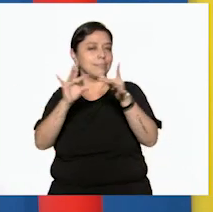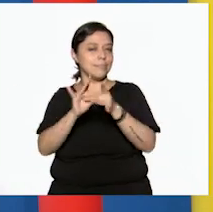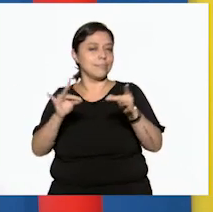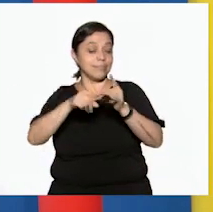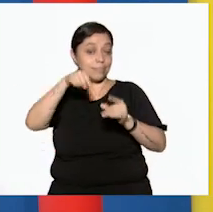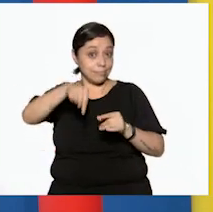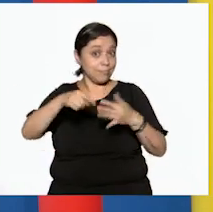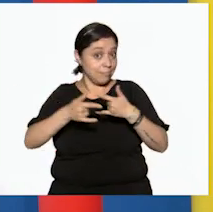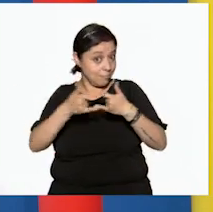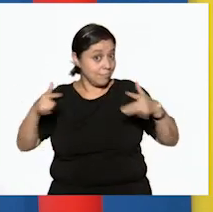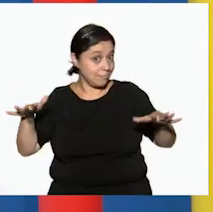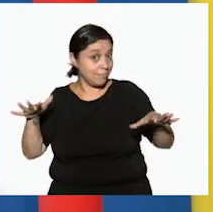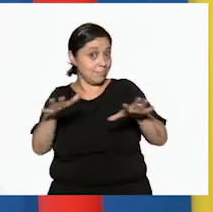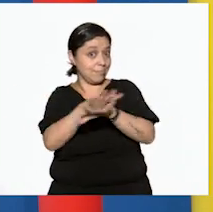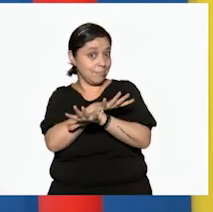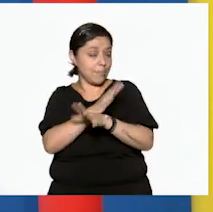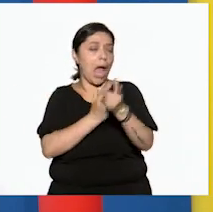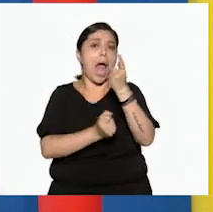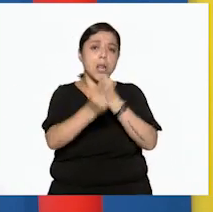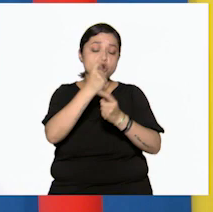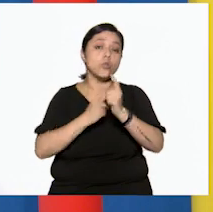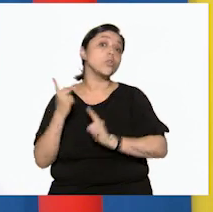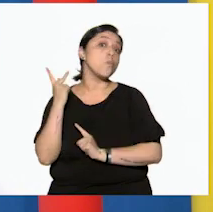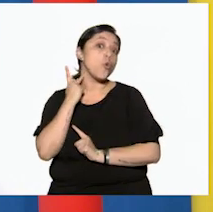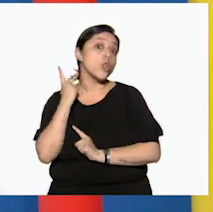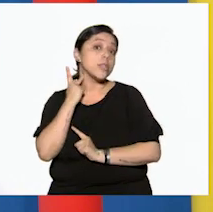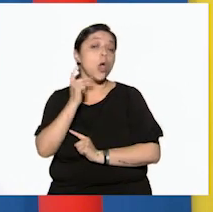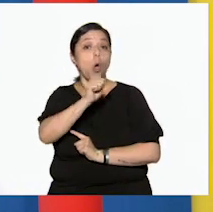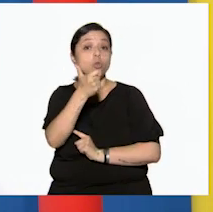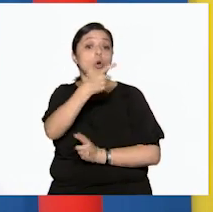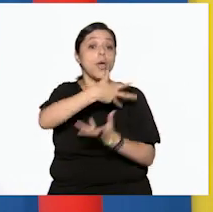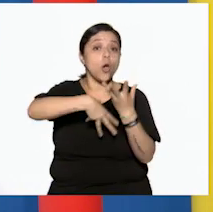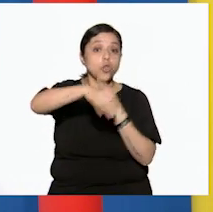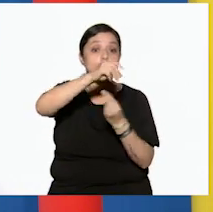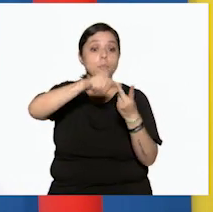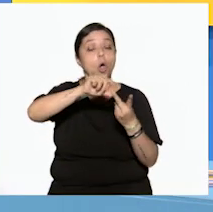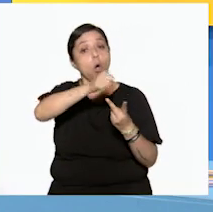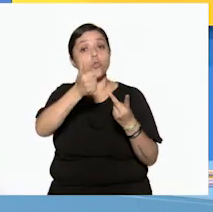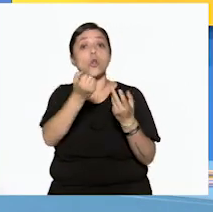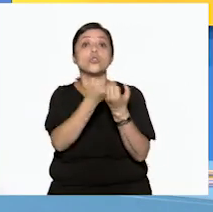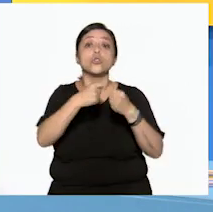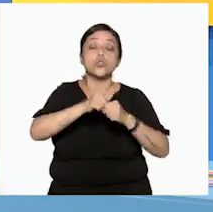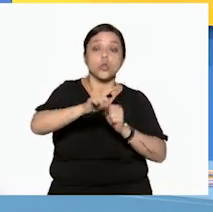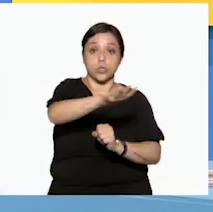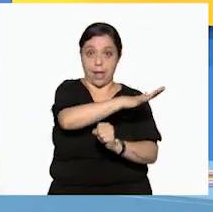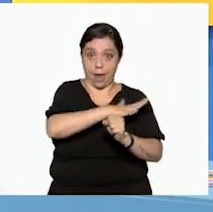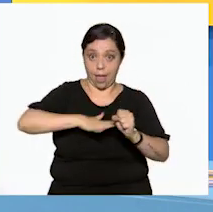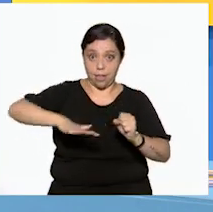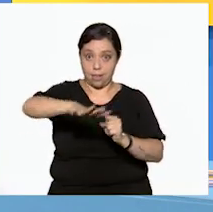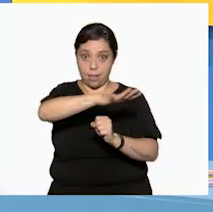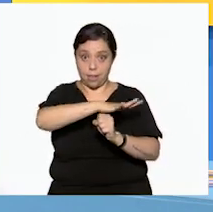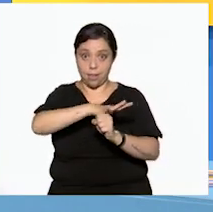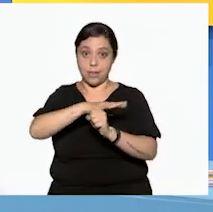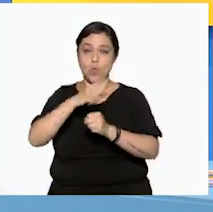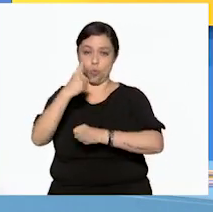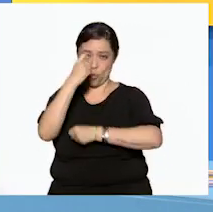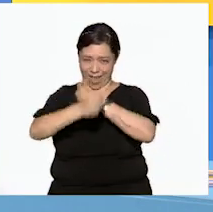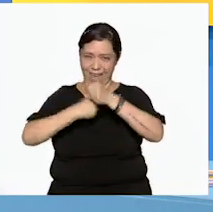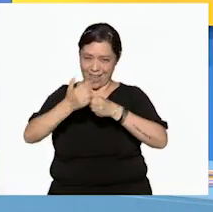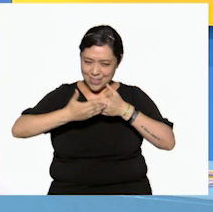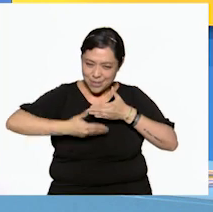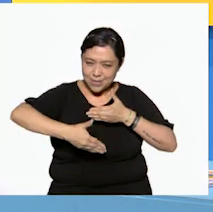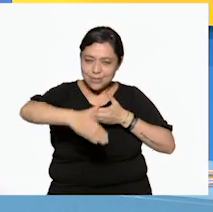cambiaron la historia de nuestro país. Algunos fueron políticos, otros económicos y otros sociales. A lo largo del ciclo escolar